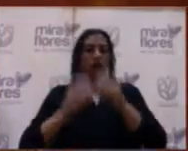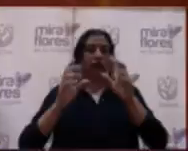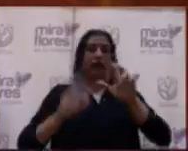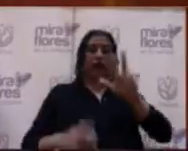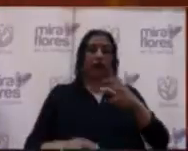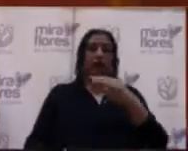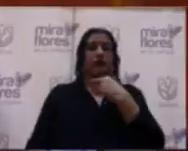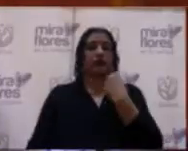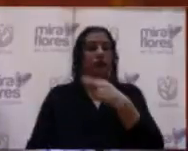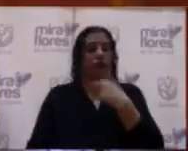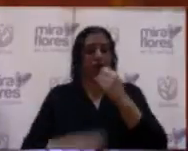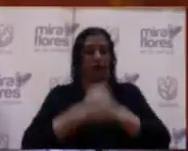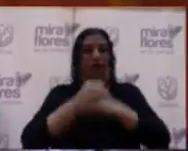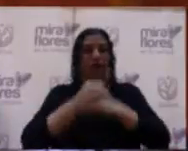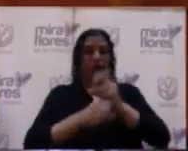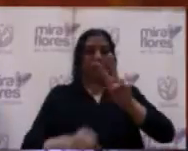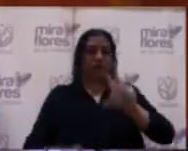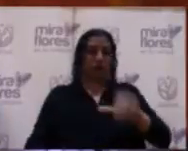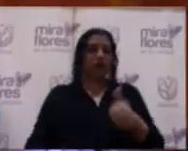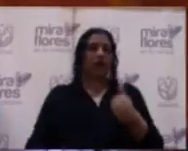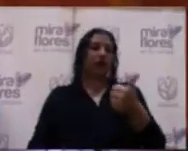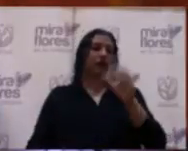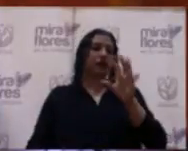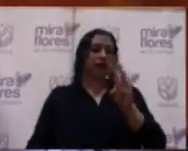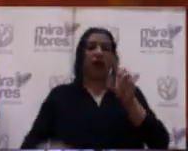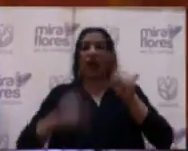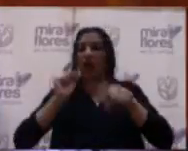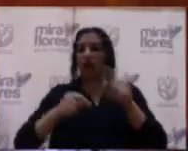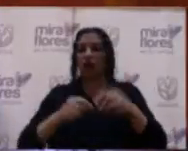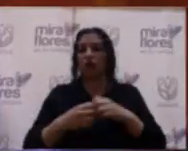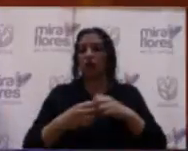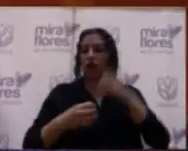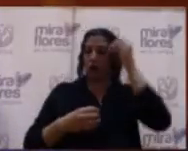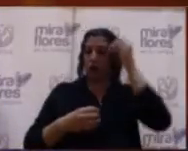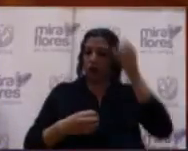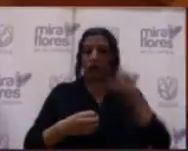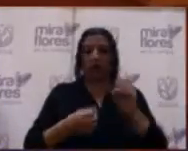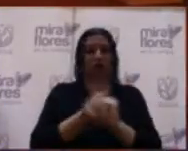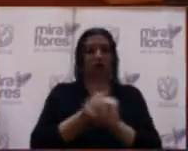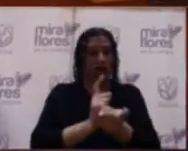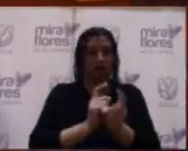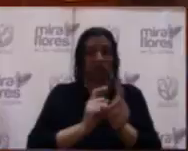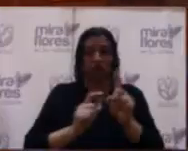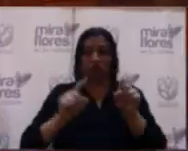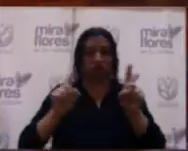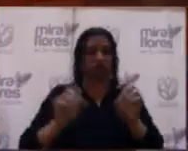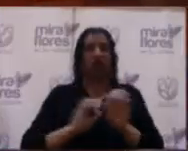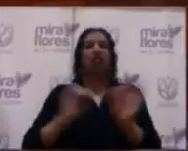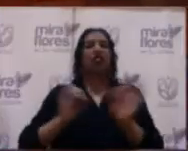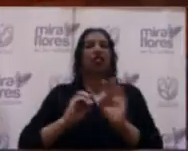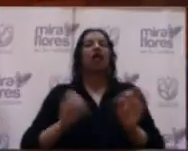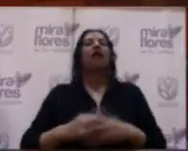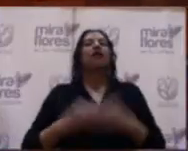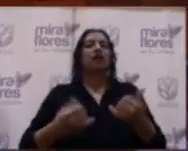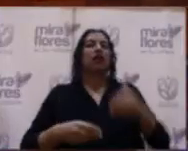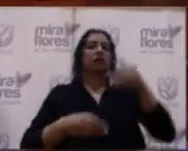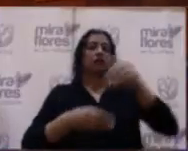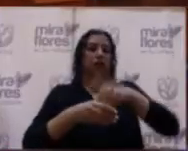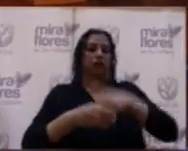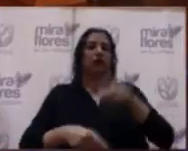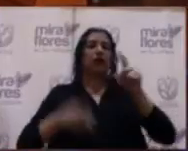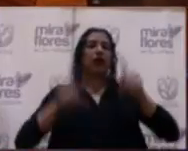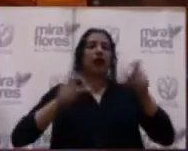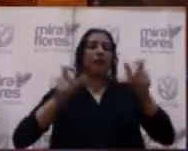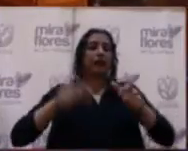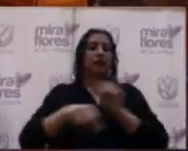3 de noviembre del año 2016. ¿Alguna observación? Si no hay observaciones, procederemos a votar. Aquellos miembros